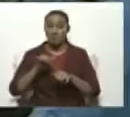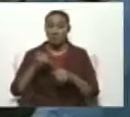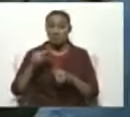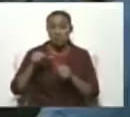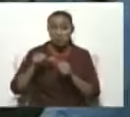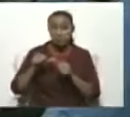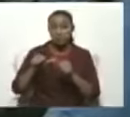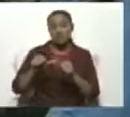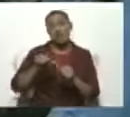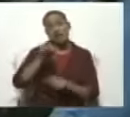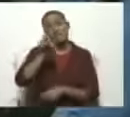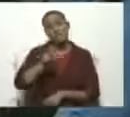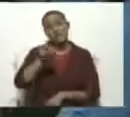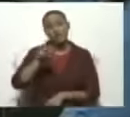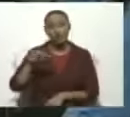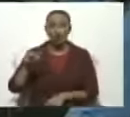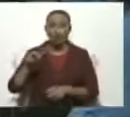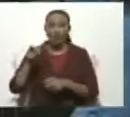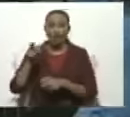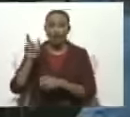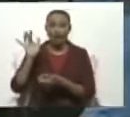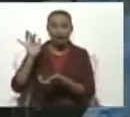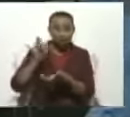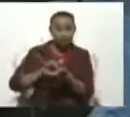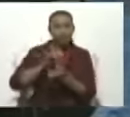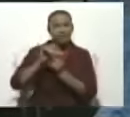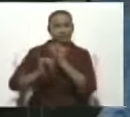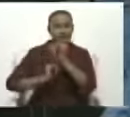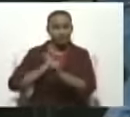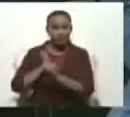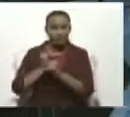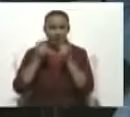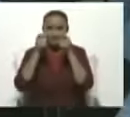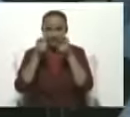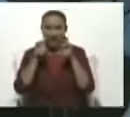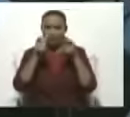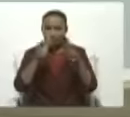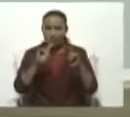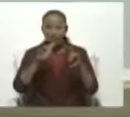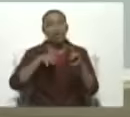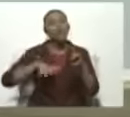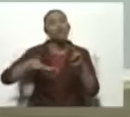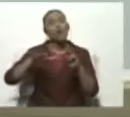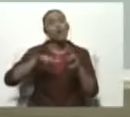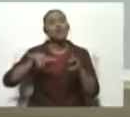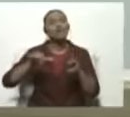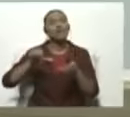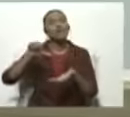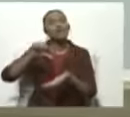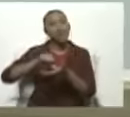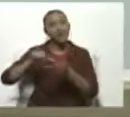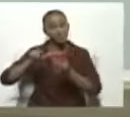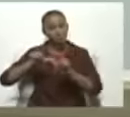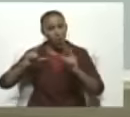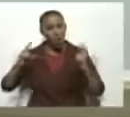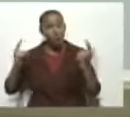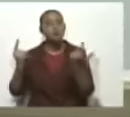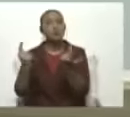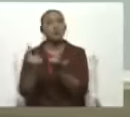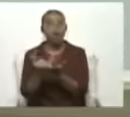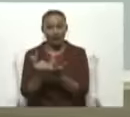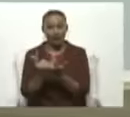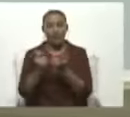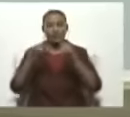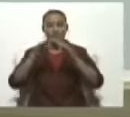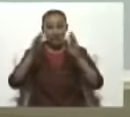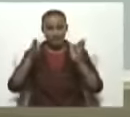los centros donde se están haciendo las auditorías de las máquinas, se están armando los cotillones para que lo